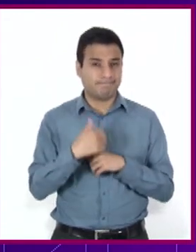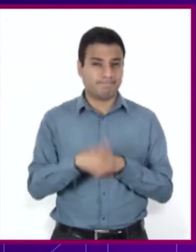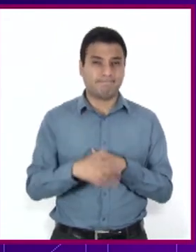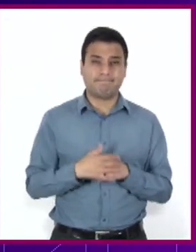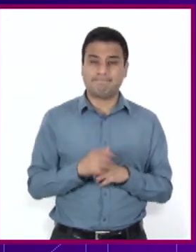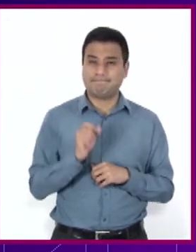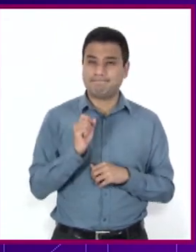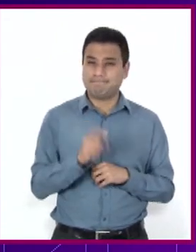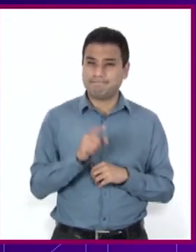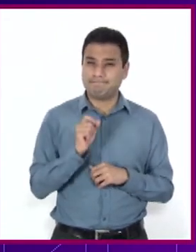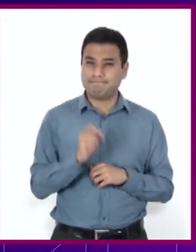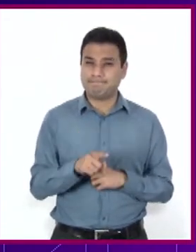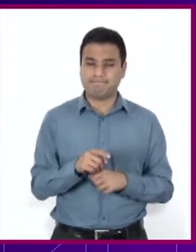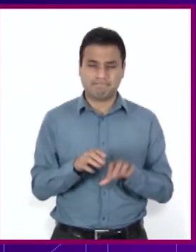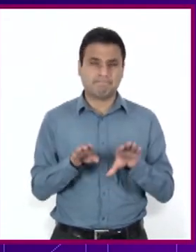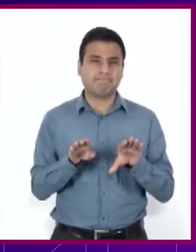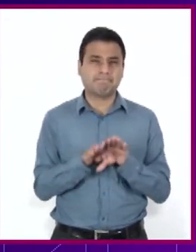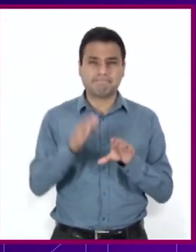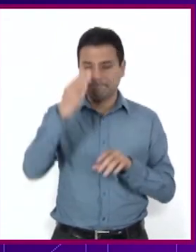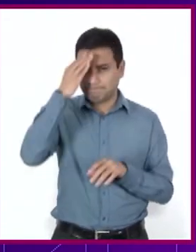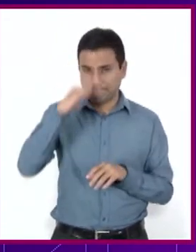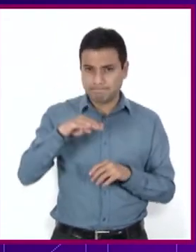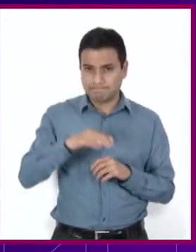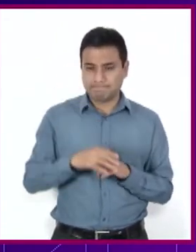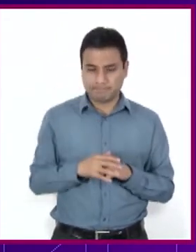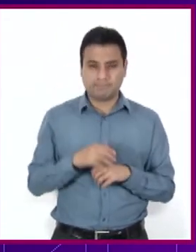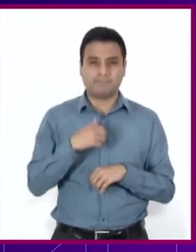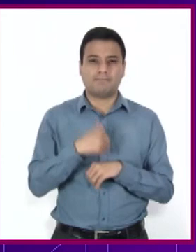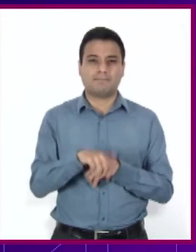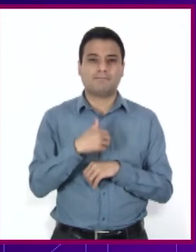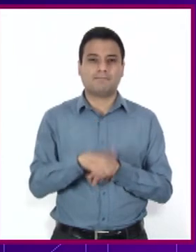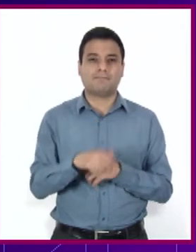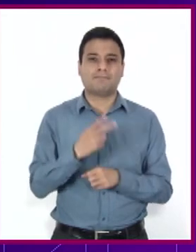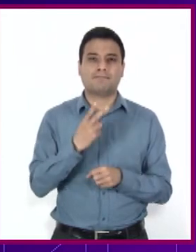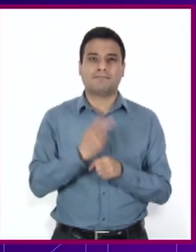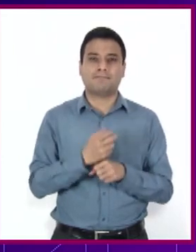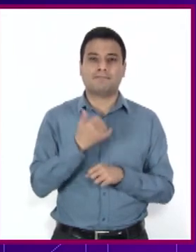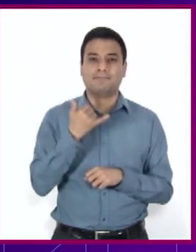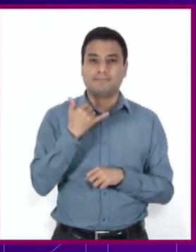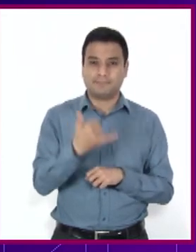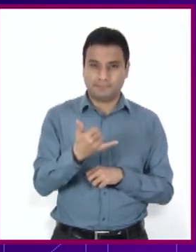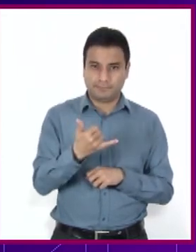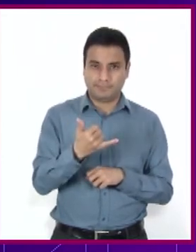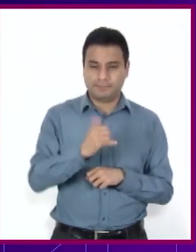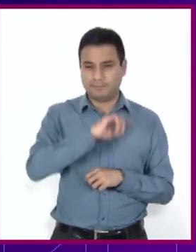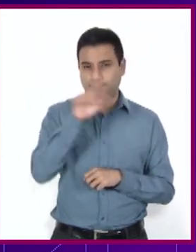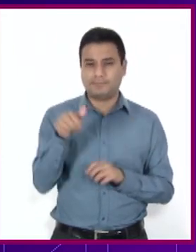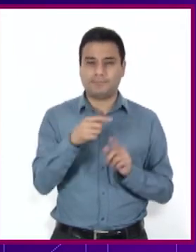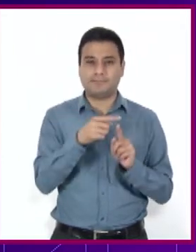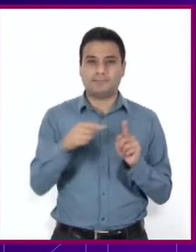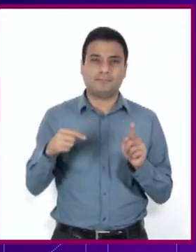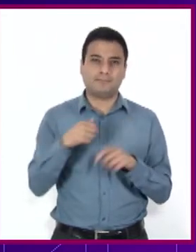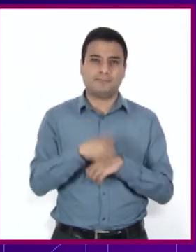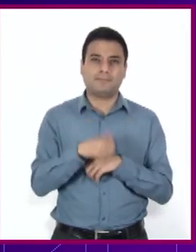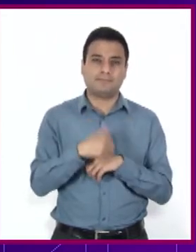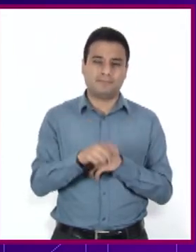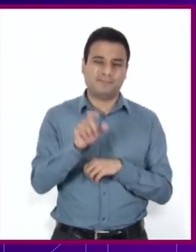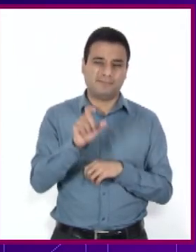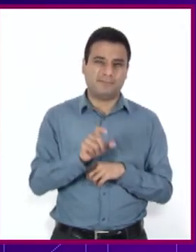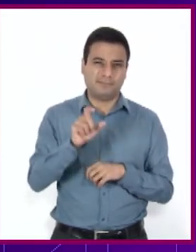se calcula dividiendo el número de la segunda magnitud y entre su correspondiente en la primera magnitud